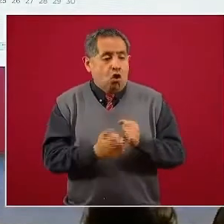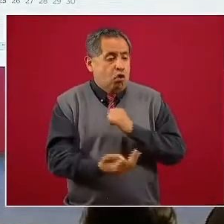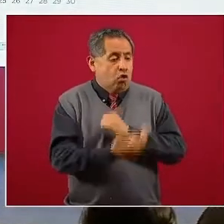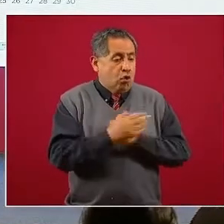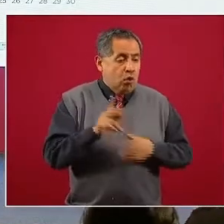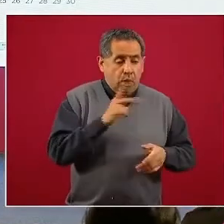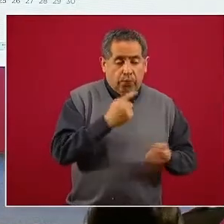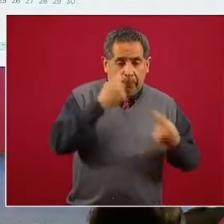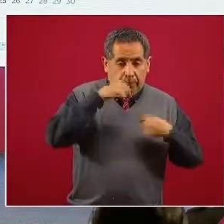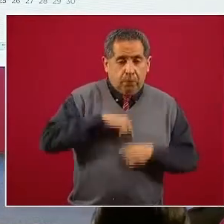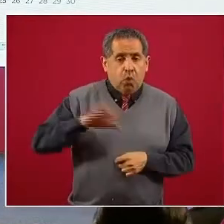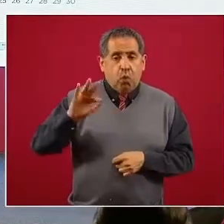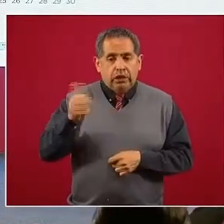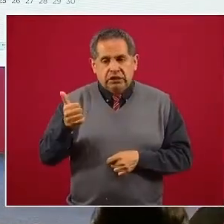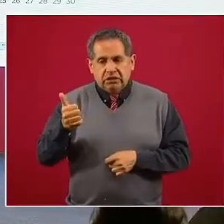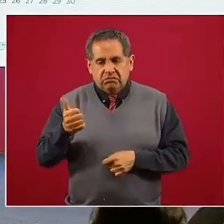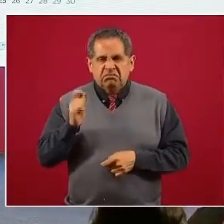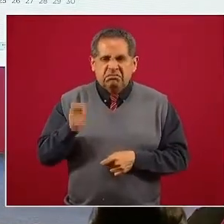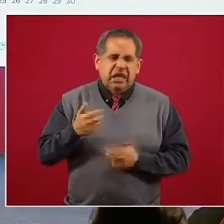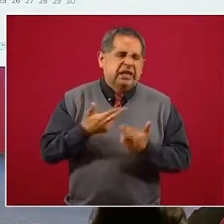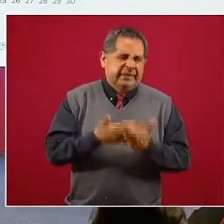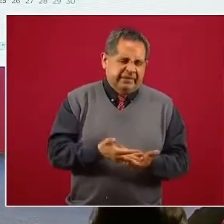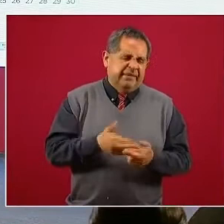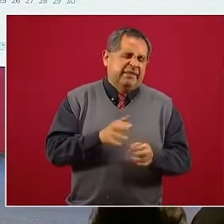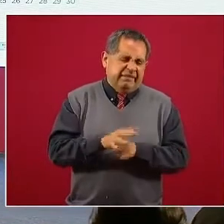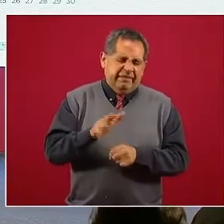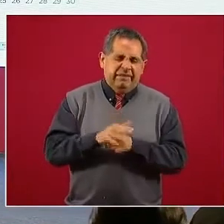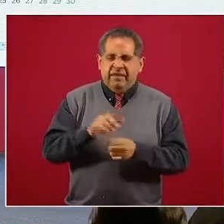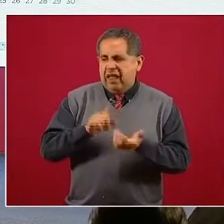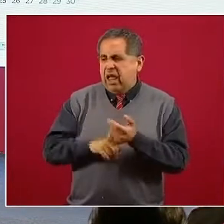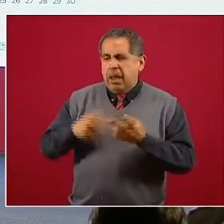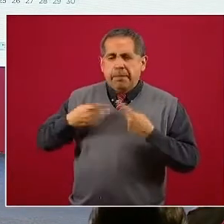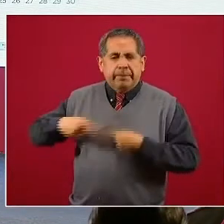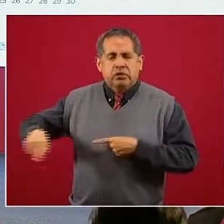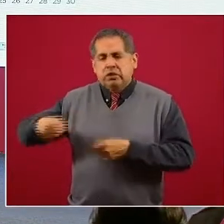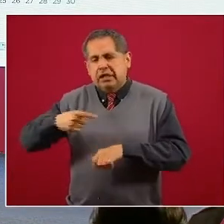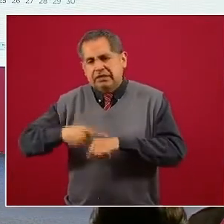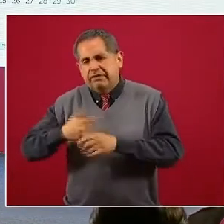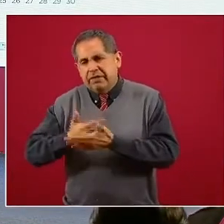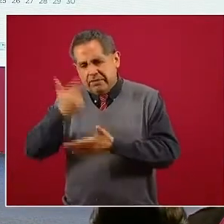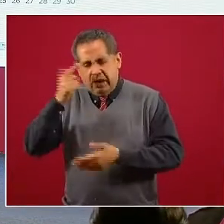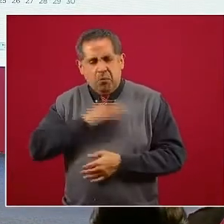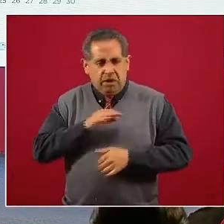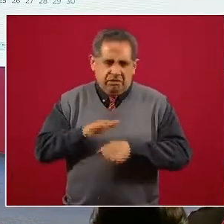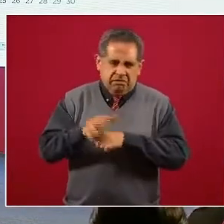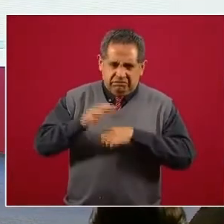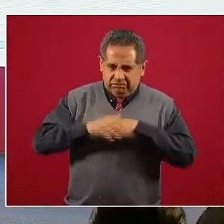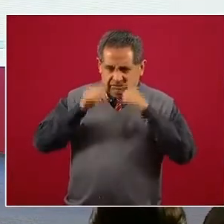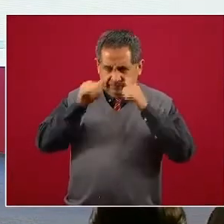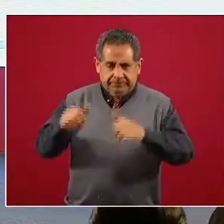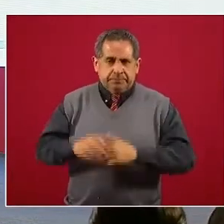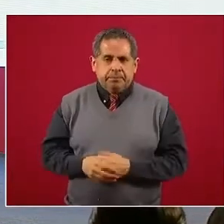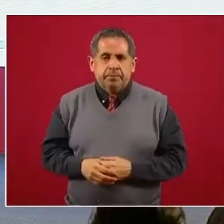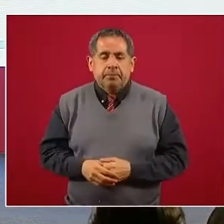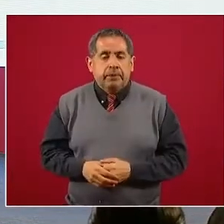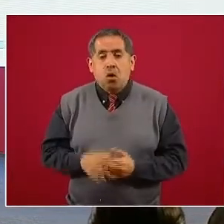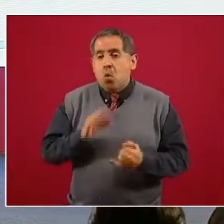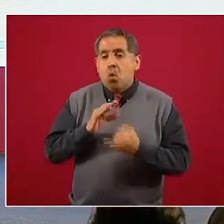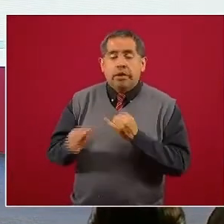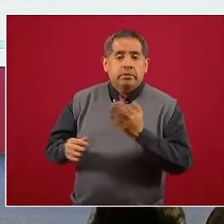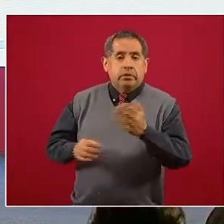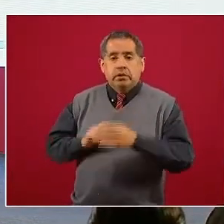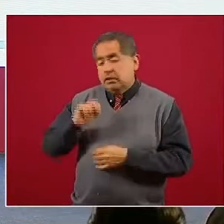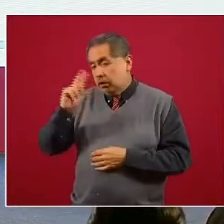se cuenta todavía con capacidad de resolución para pacientes graves. Veamos el último estado de esta noche. San